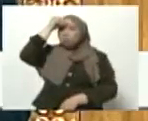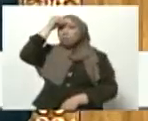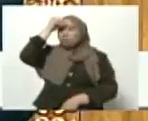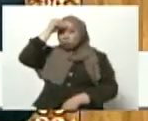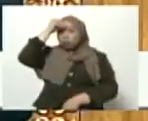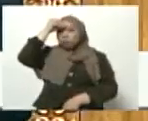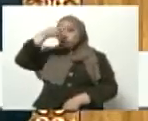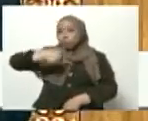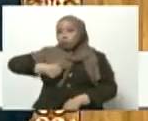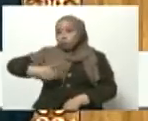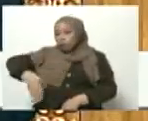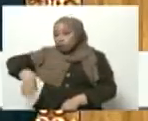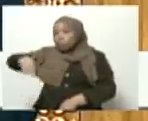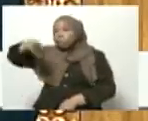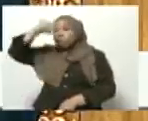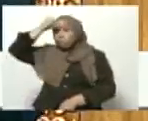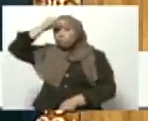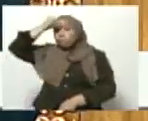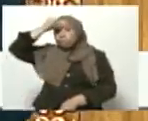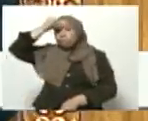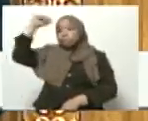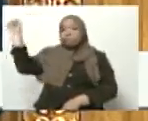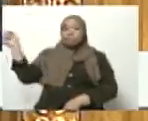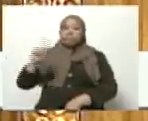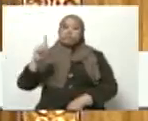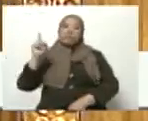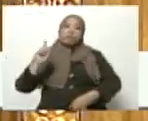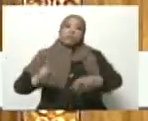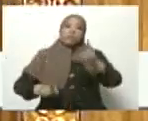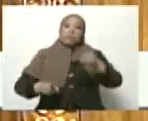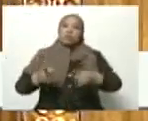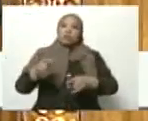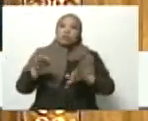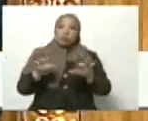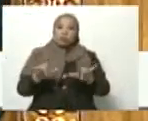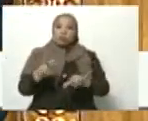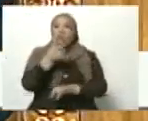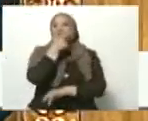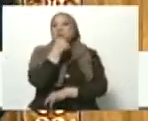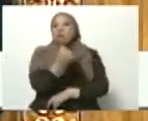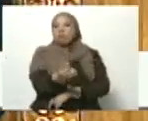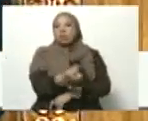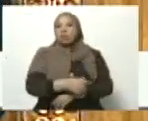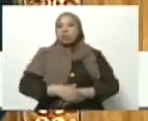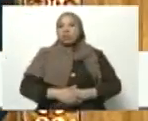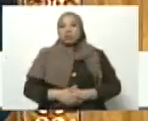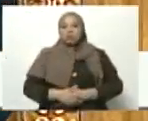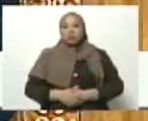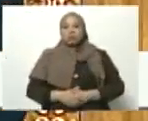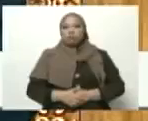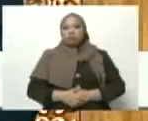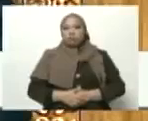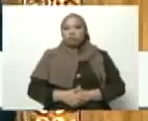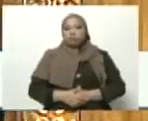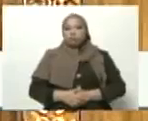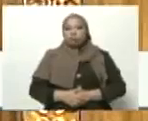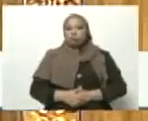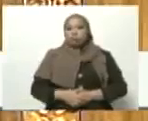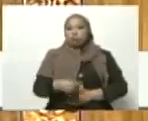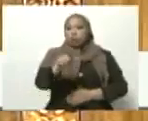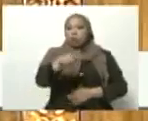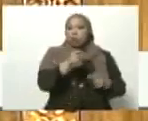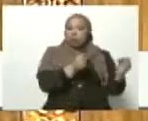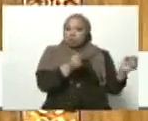personajes estaban aquí porque decían, háganos ustedes el trabajo que es más fácil. O sea, invadan ustedes. Y el resto